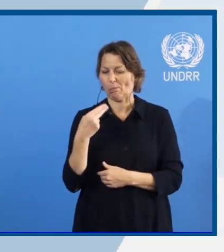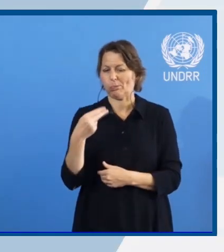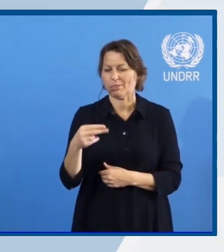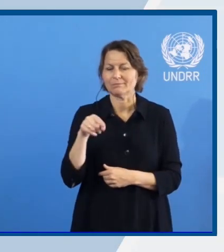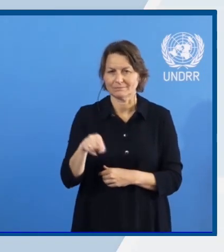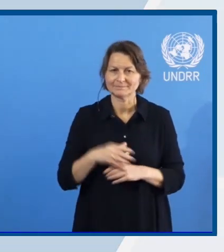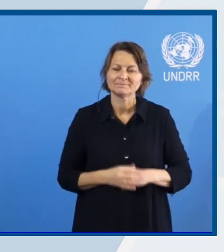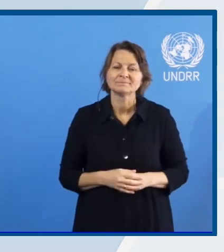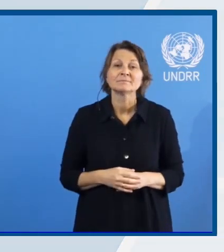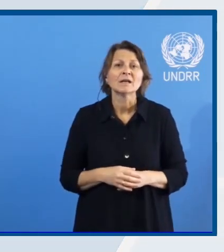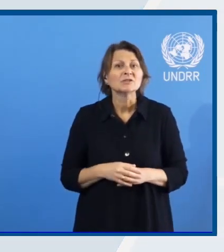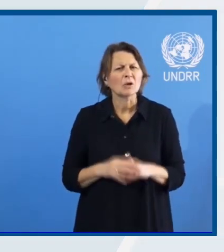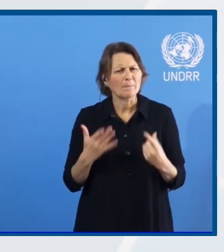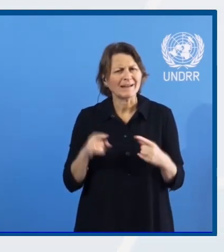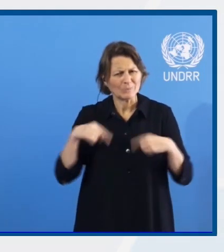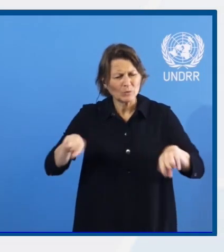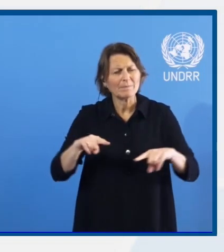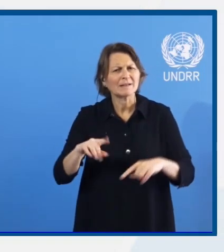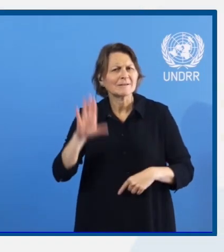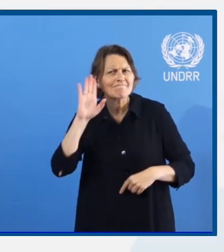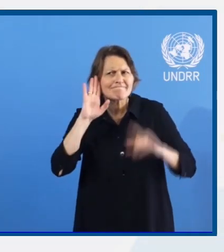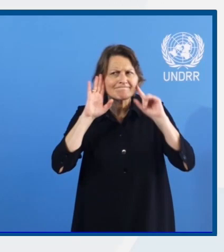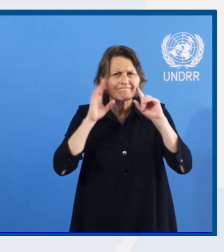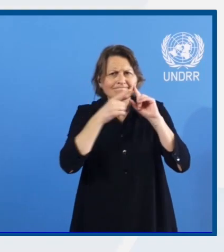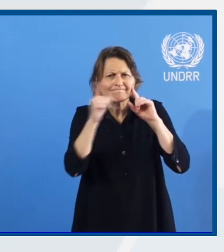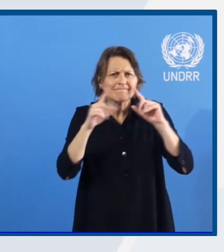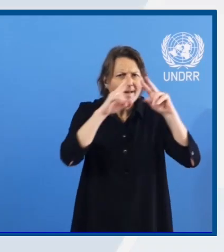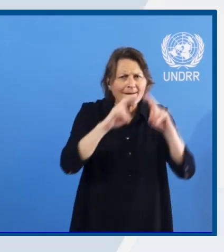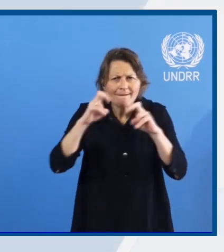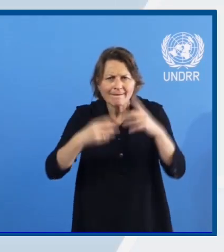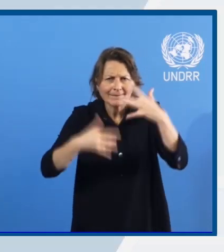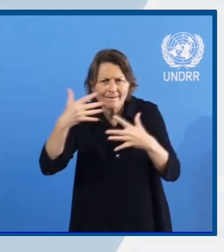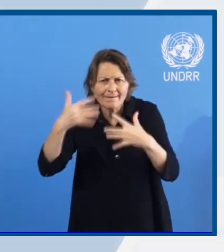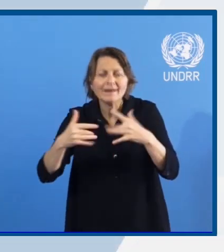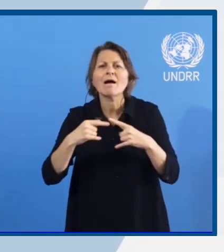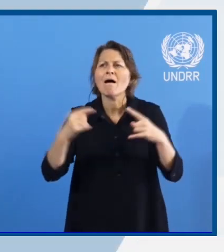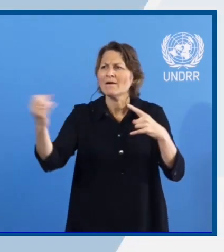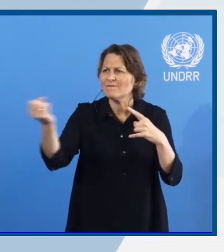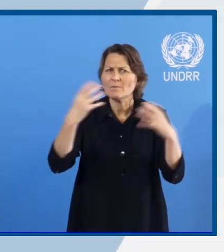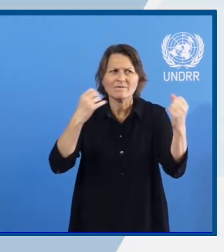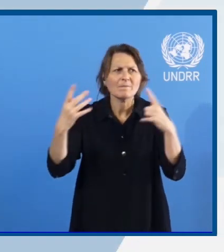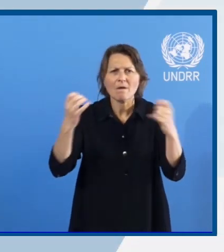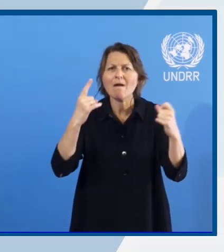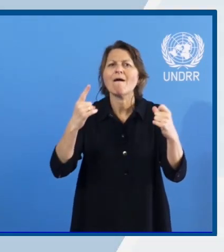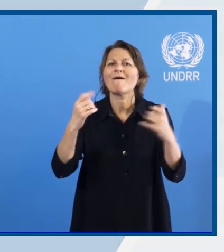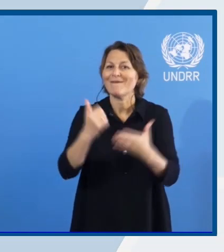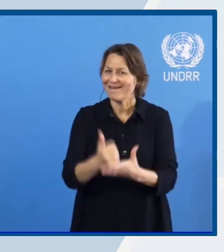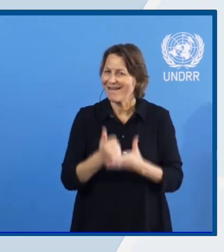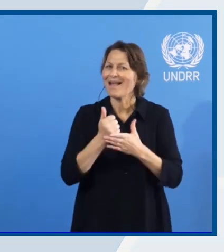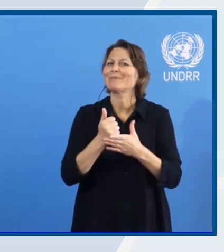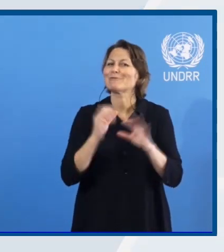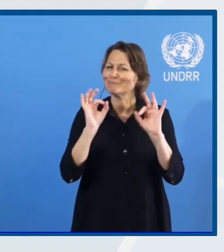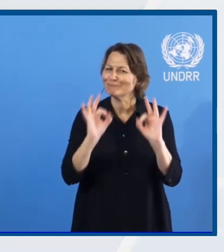información pertinente para decisiones de otro tipo. Y ahí es donde yo veo un elemento intermedio que es el tema de